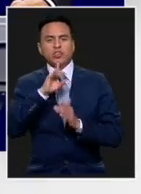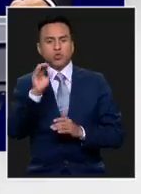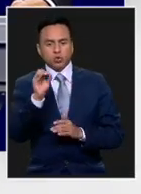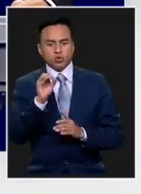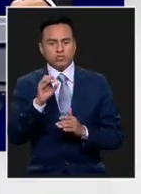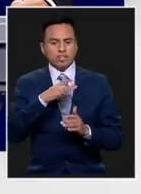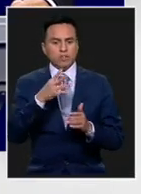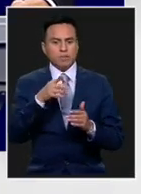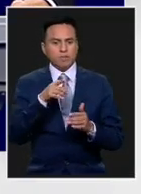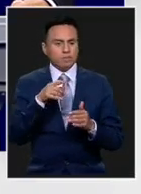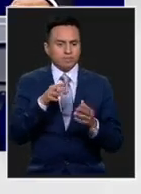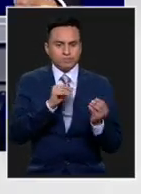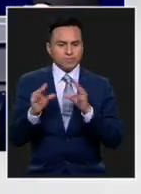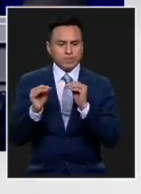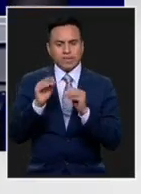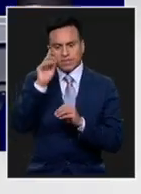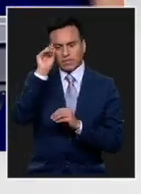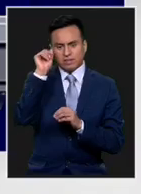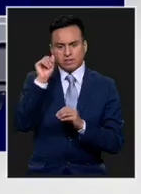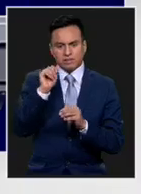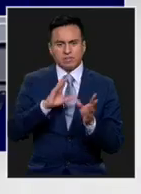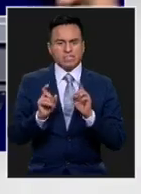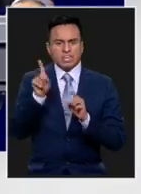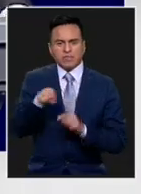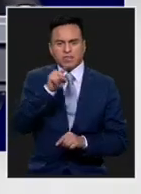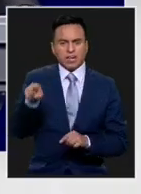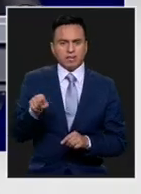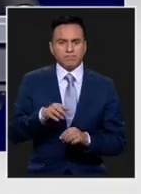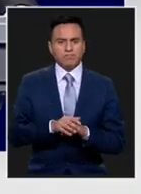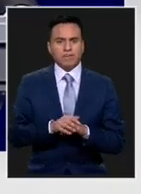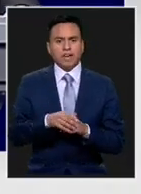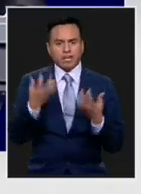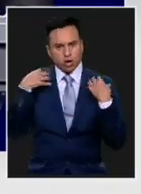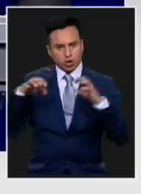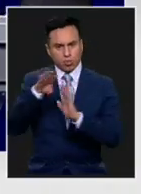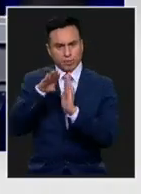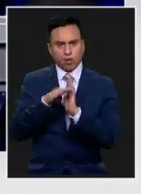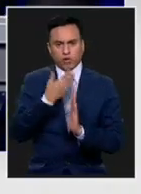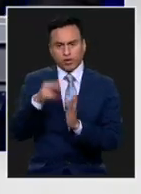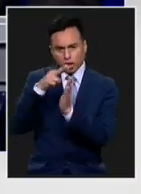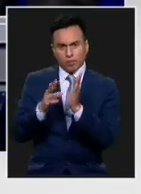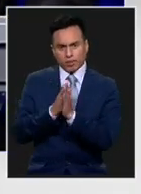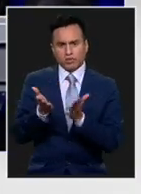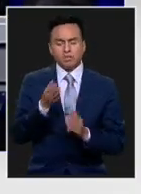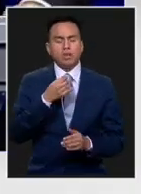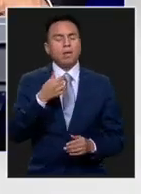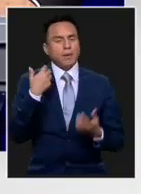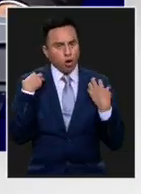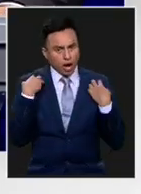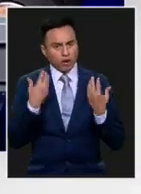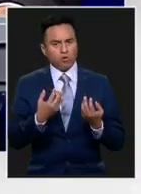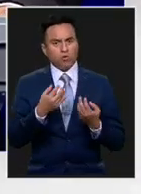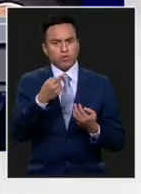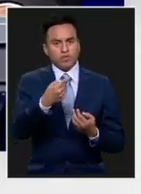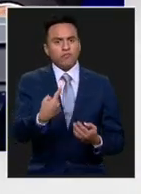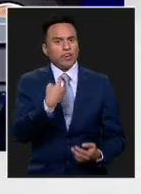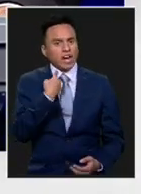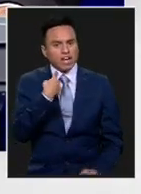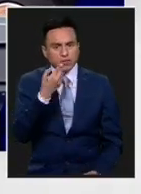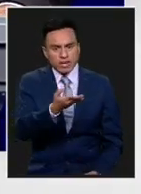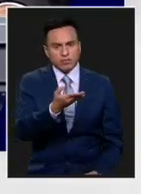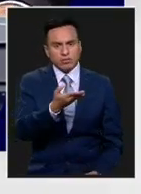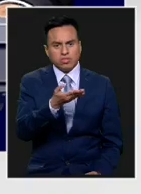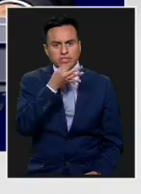Chile Vamos perdió y tú fuiste el creador de Dichato. Hazte cargo de tu programa de gobierno y léelo por lo menos. Me hago cargo. Fuiste un fracaso en